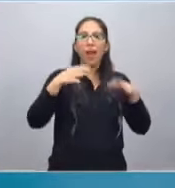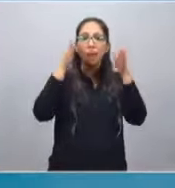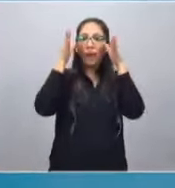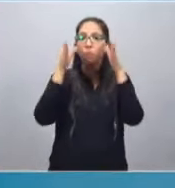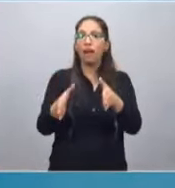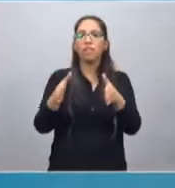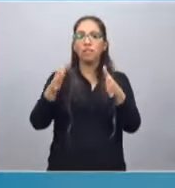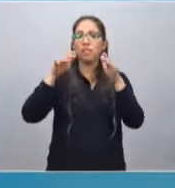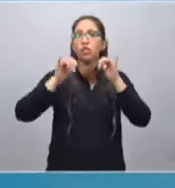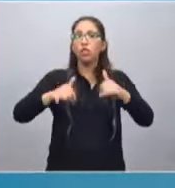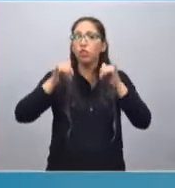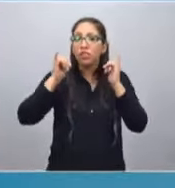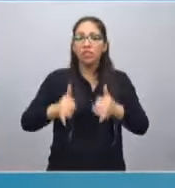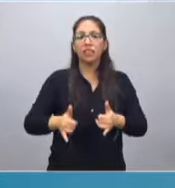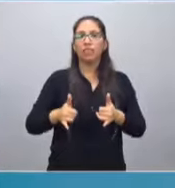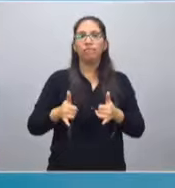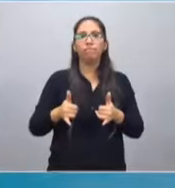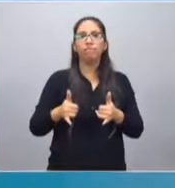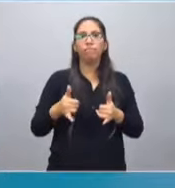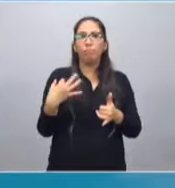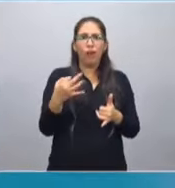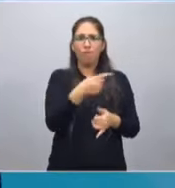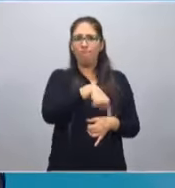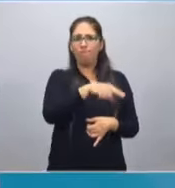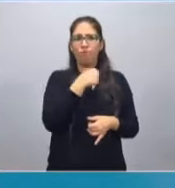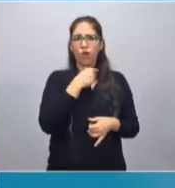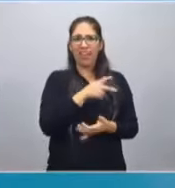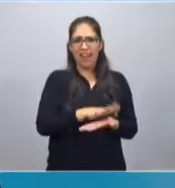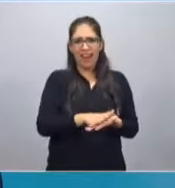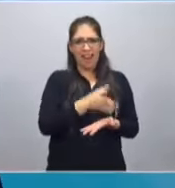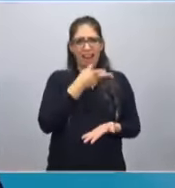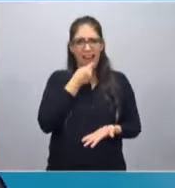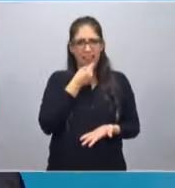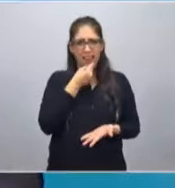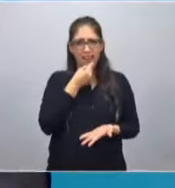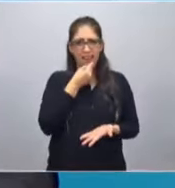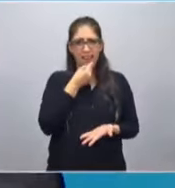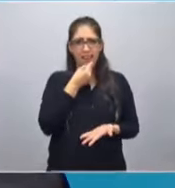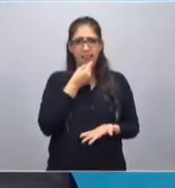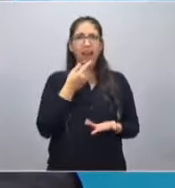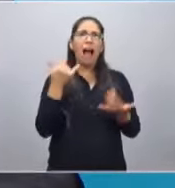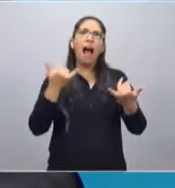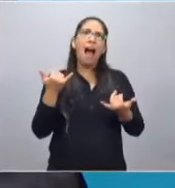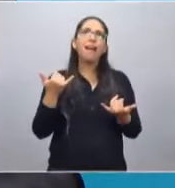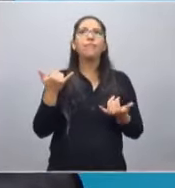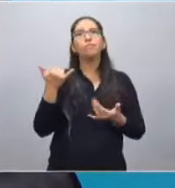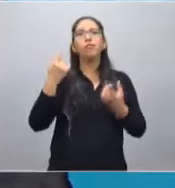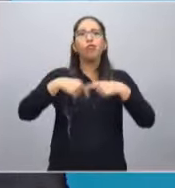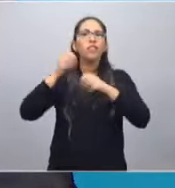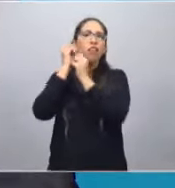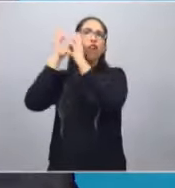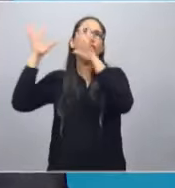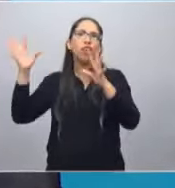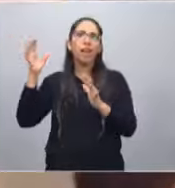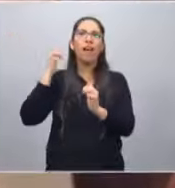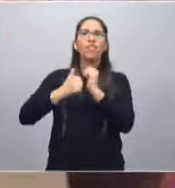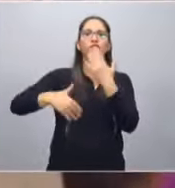nada prácticamente De nada esto tiene elementos teóricos conceptuales ideológicos e